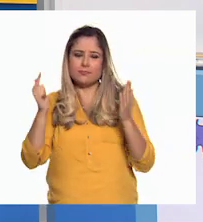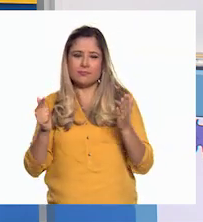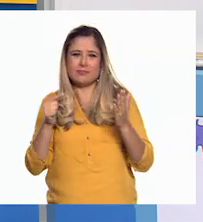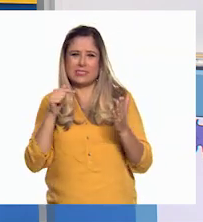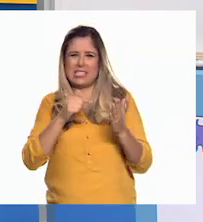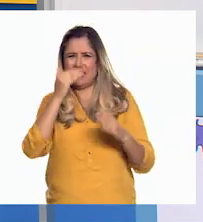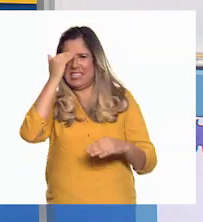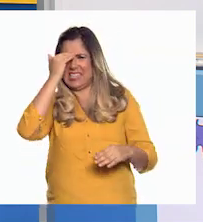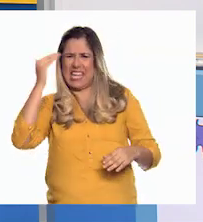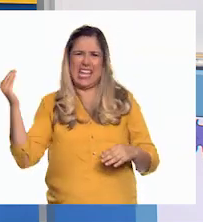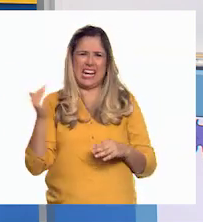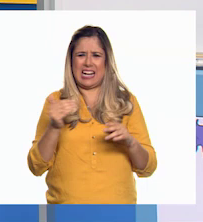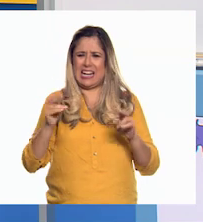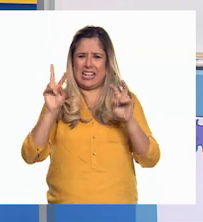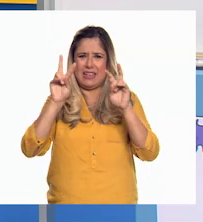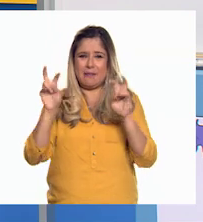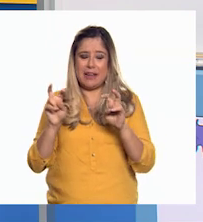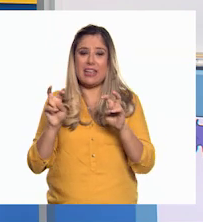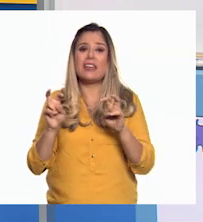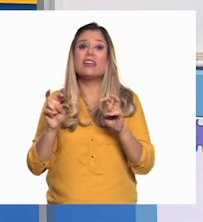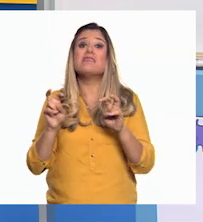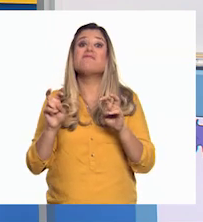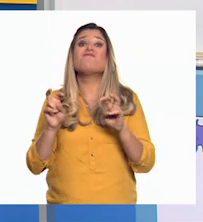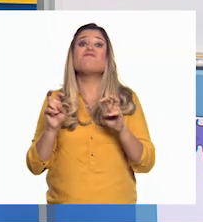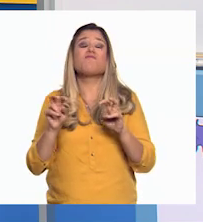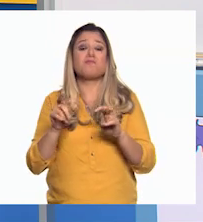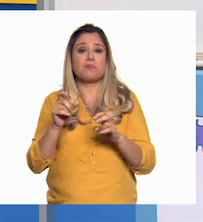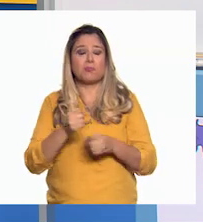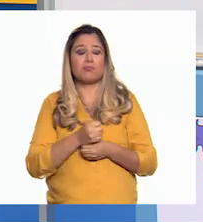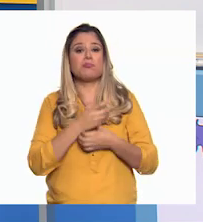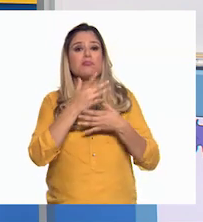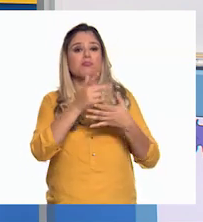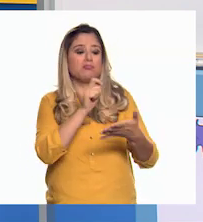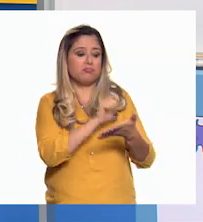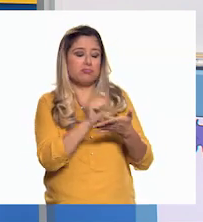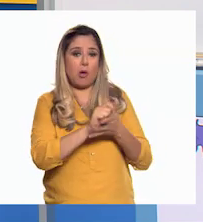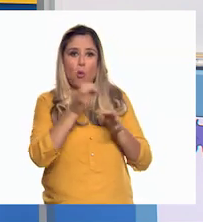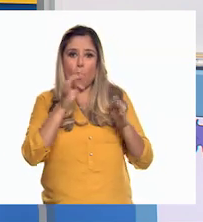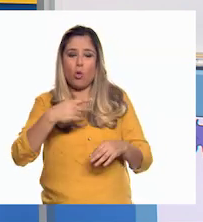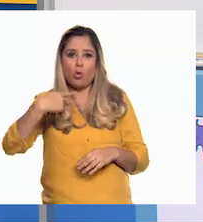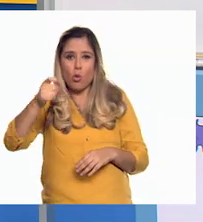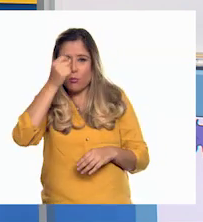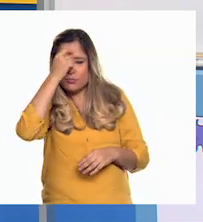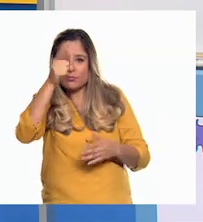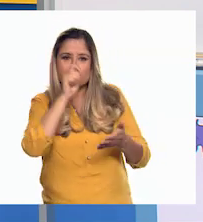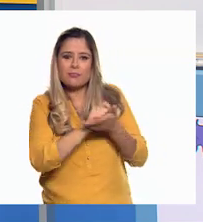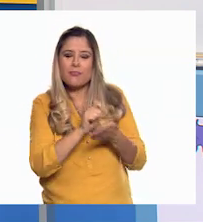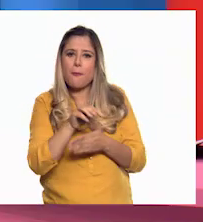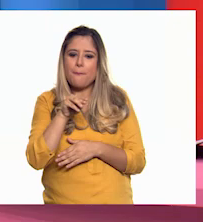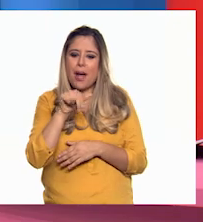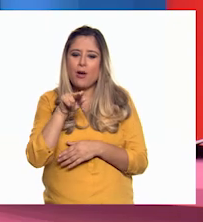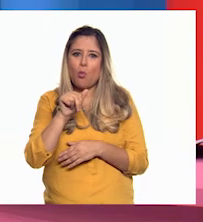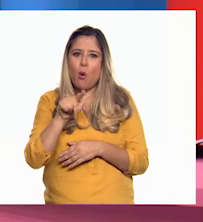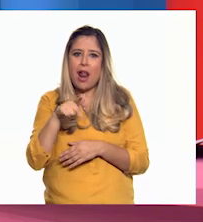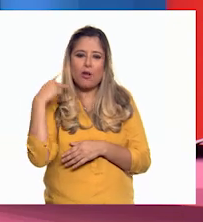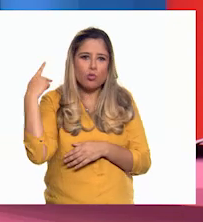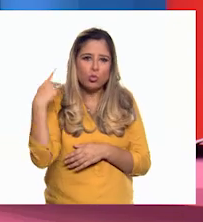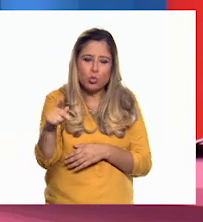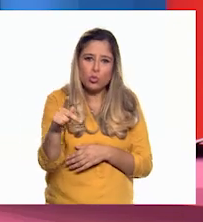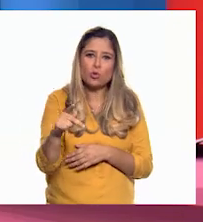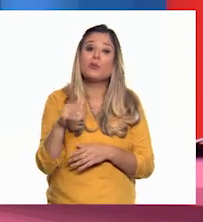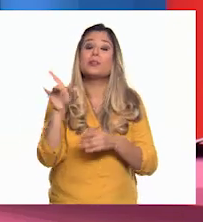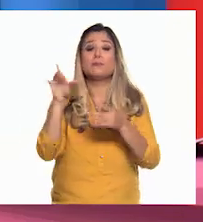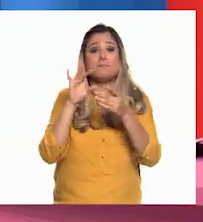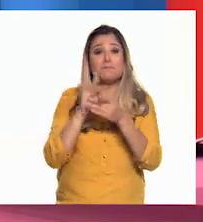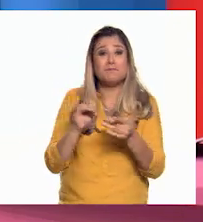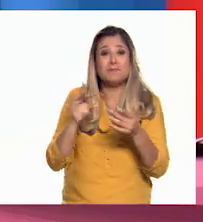terrible lo inspiró a inscribir a él en su propio libro, su propio manual. Sí, porque cuenta